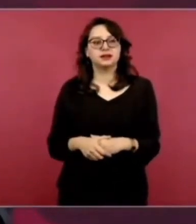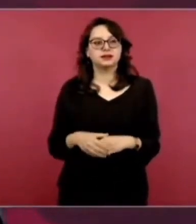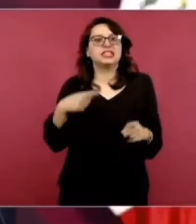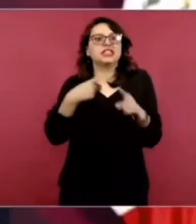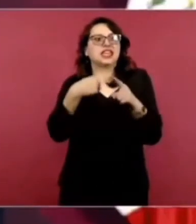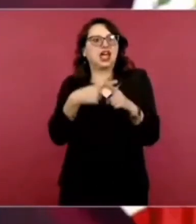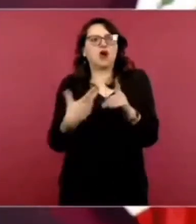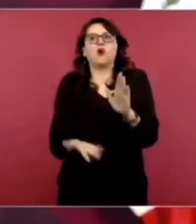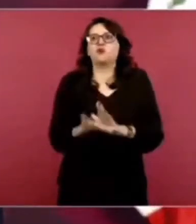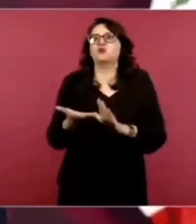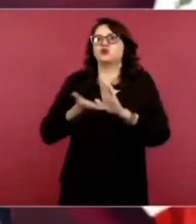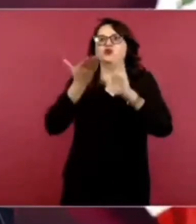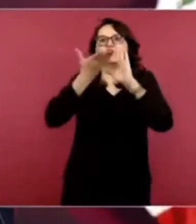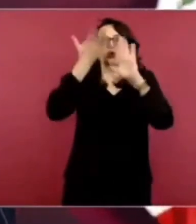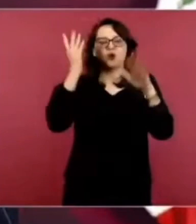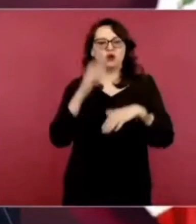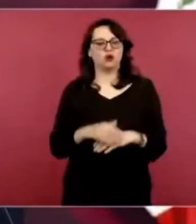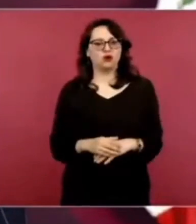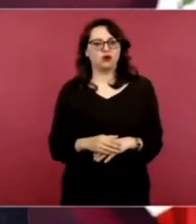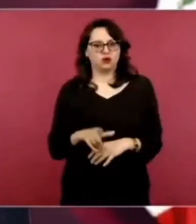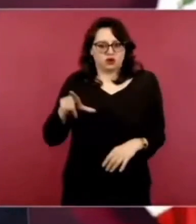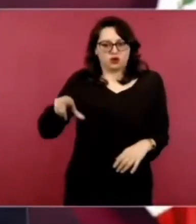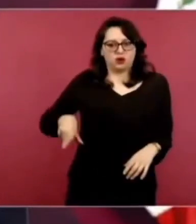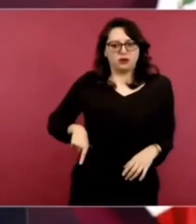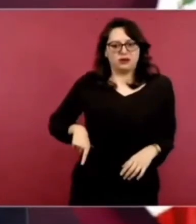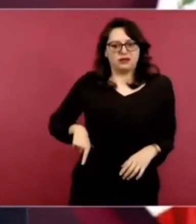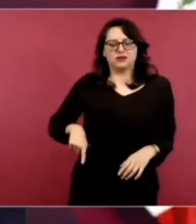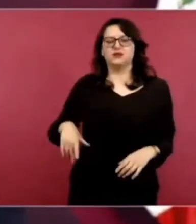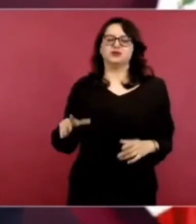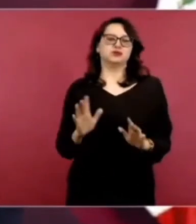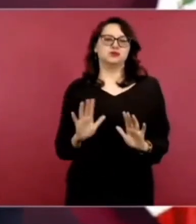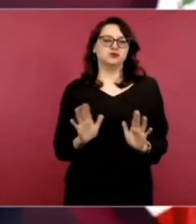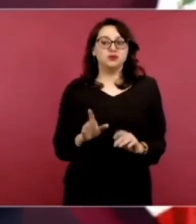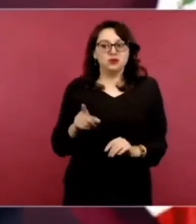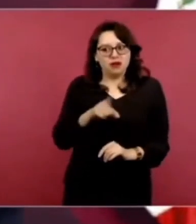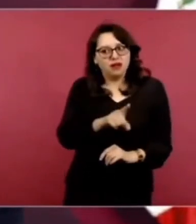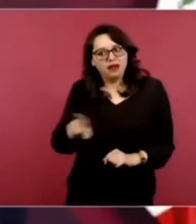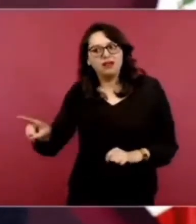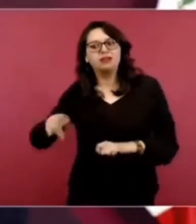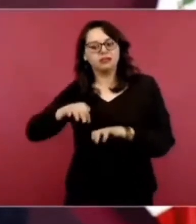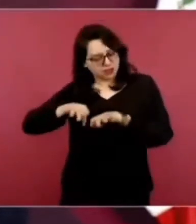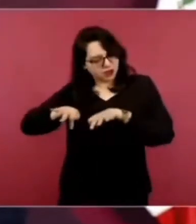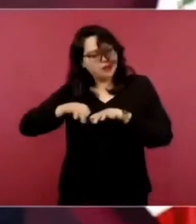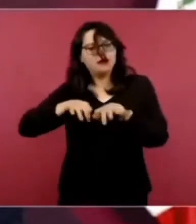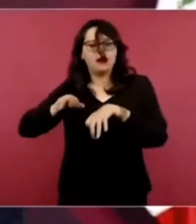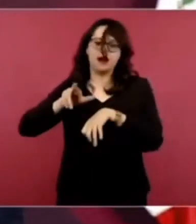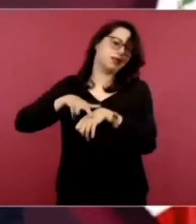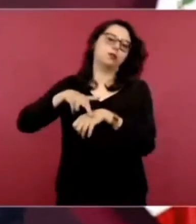trenes y autopistas y, bueno,